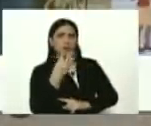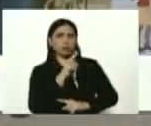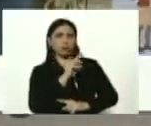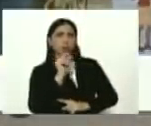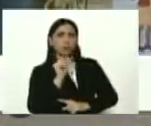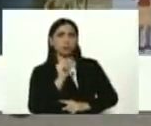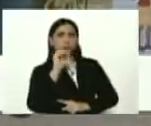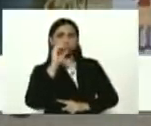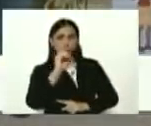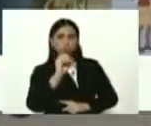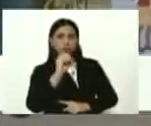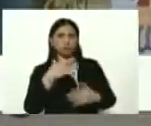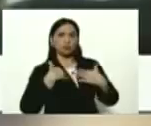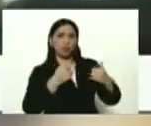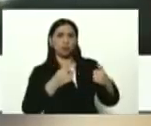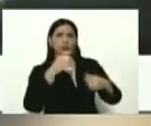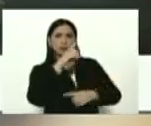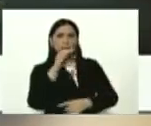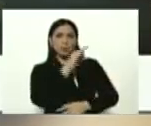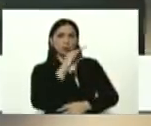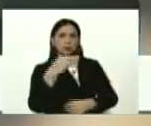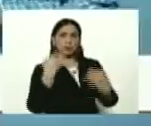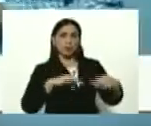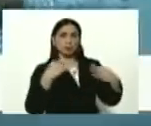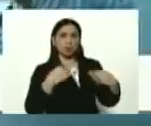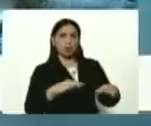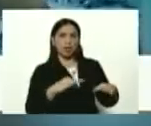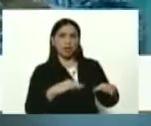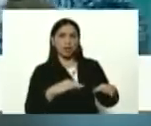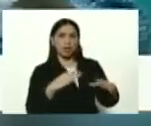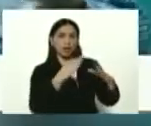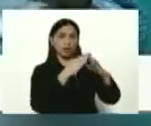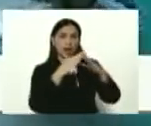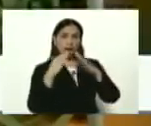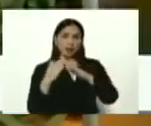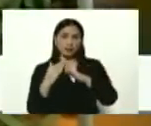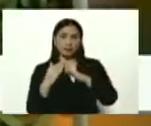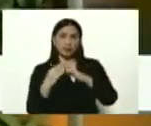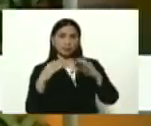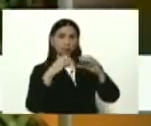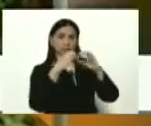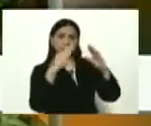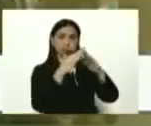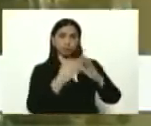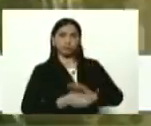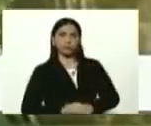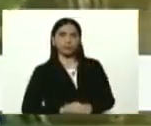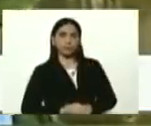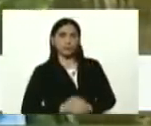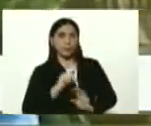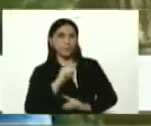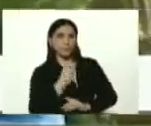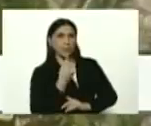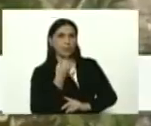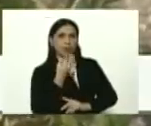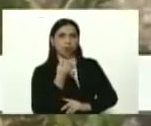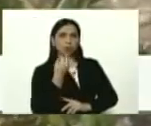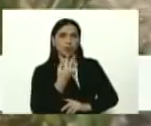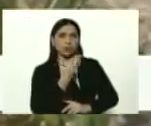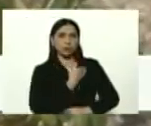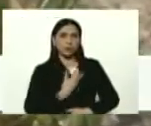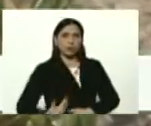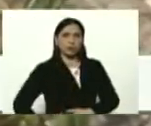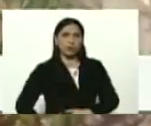Salud 100% Natural desde las casas de los hogares de la patria. En ese primer congreso,